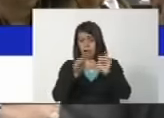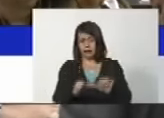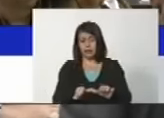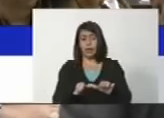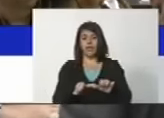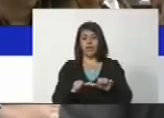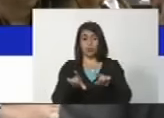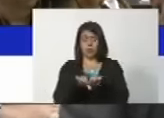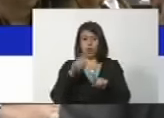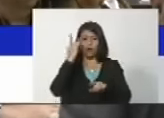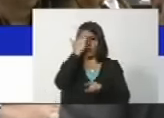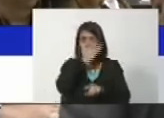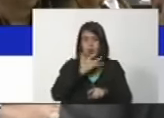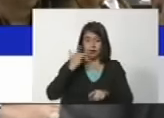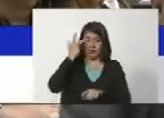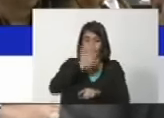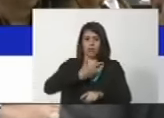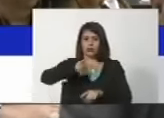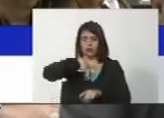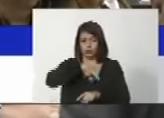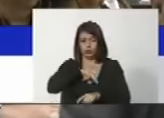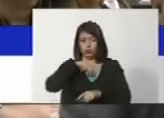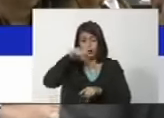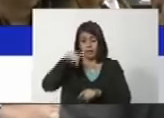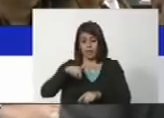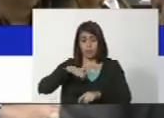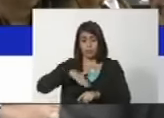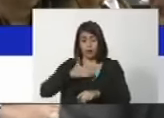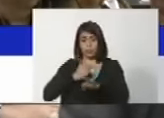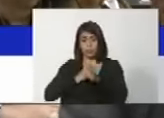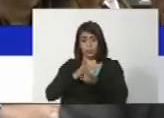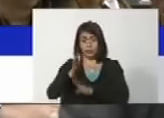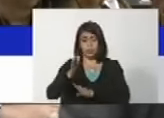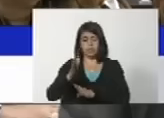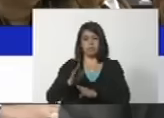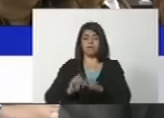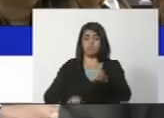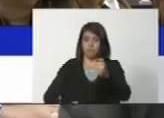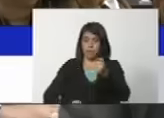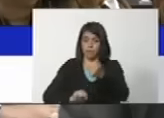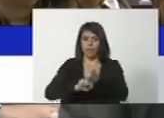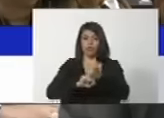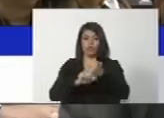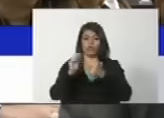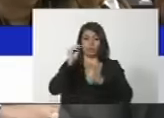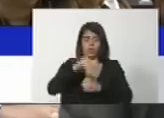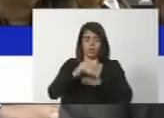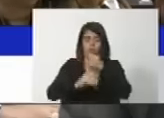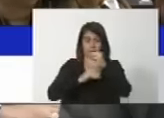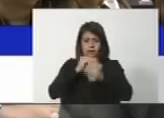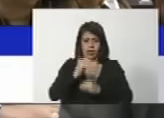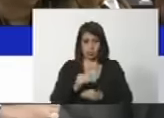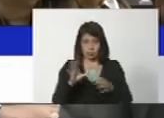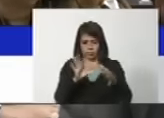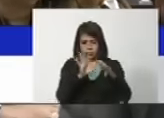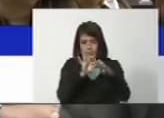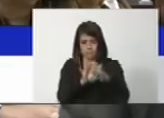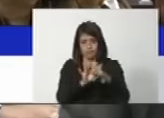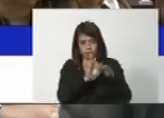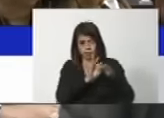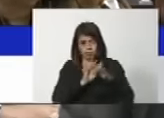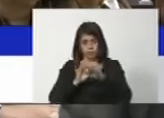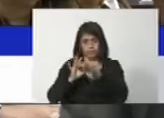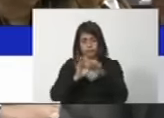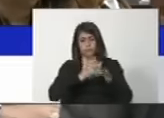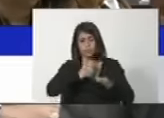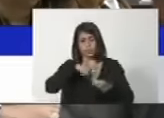la Madre África y que nosotros y nosotras podamos seguir apostando, pero sobre todo podamos seguir afianzando y